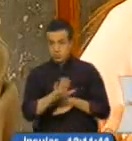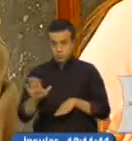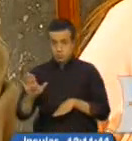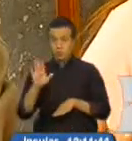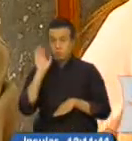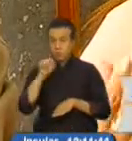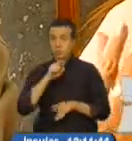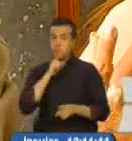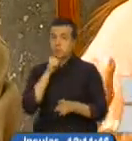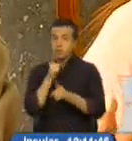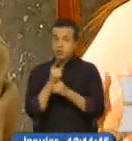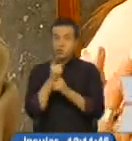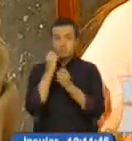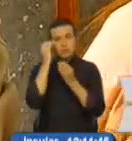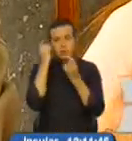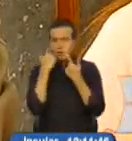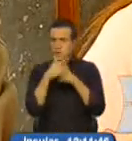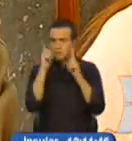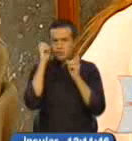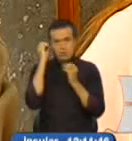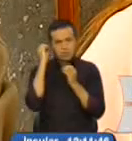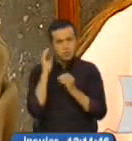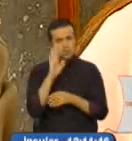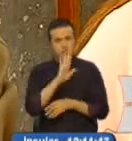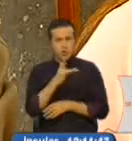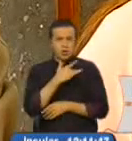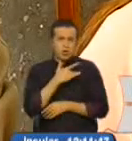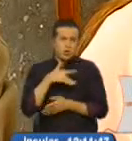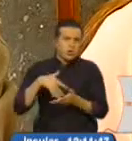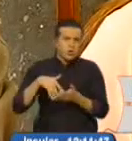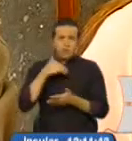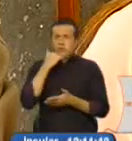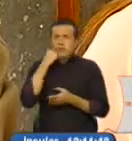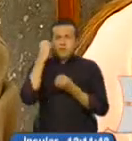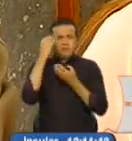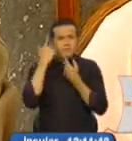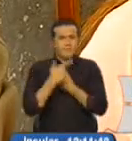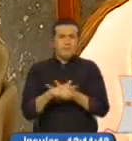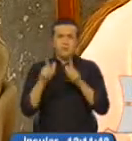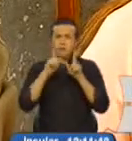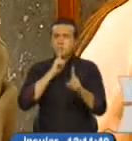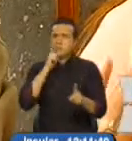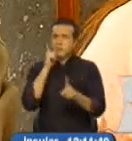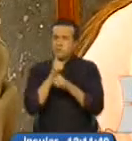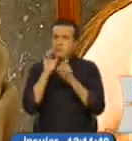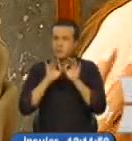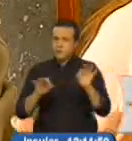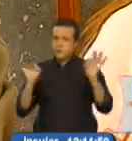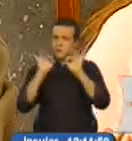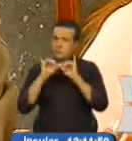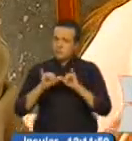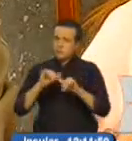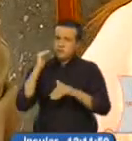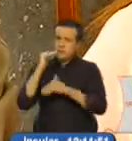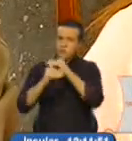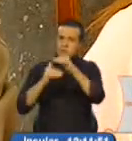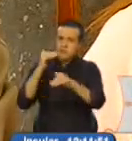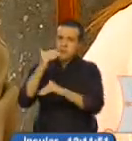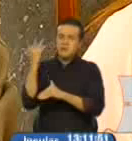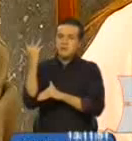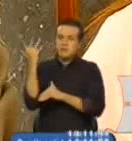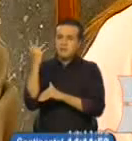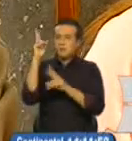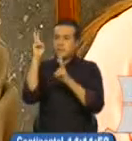voz y pueden expresar libremente sus inquietudes. Así es como deberemos hacer y en adelante la